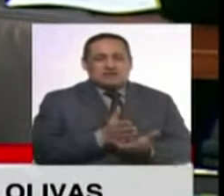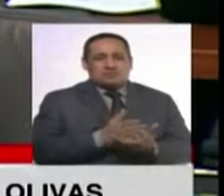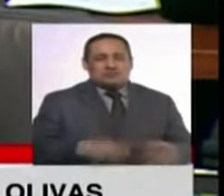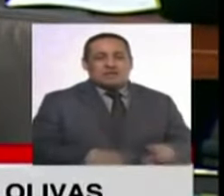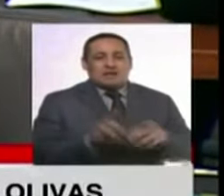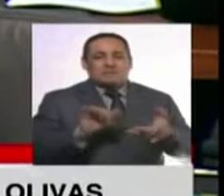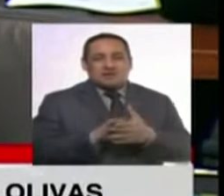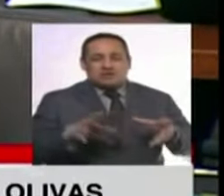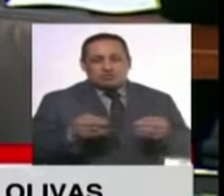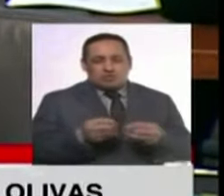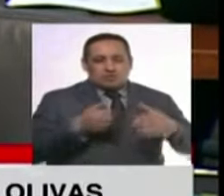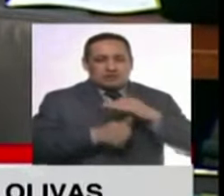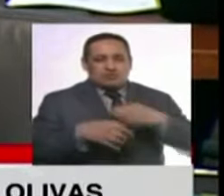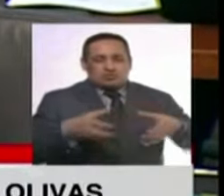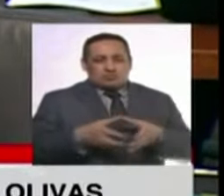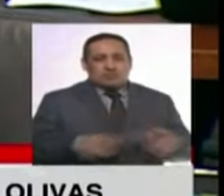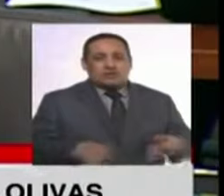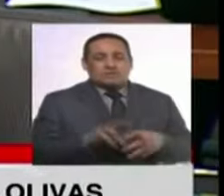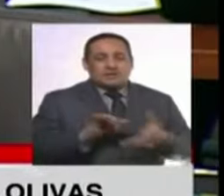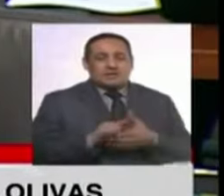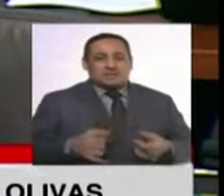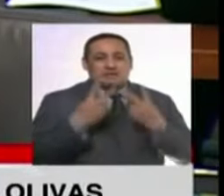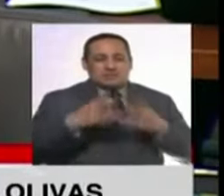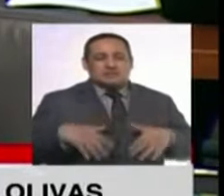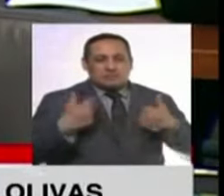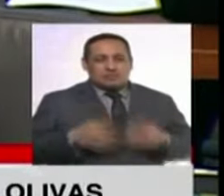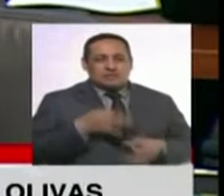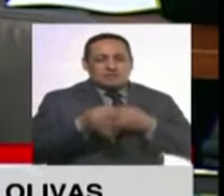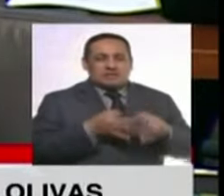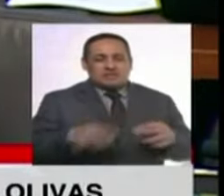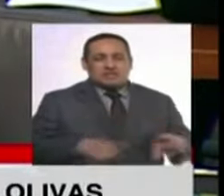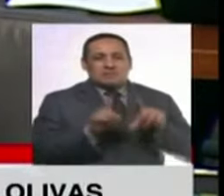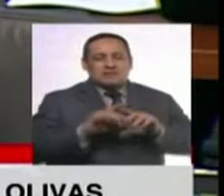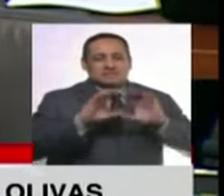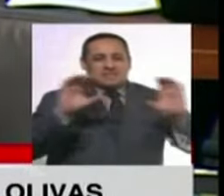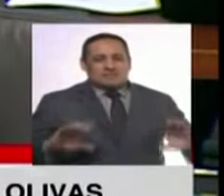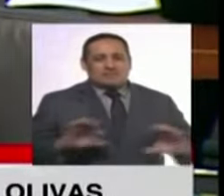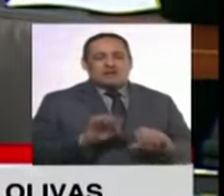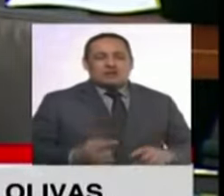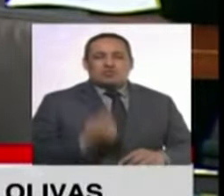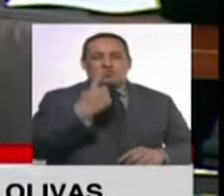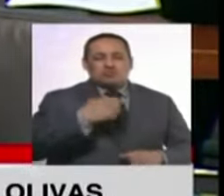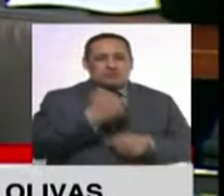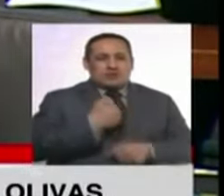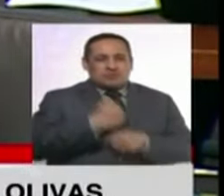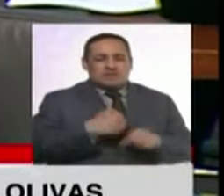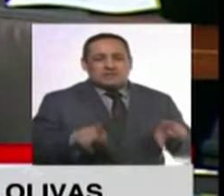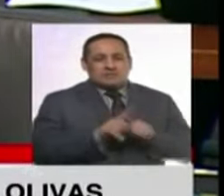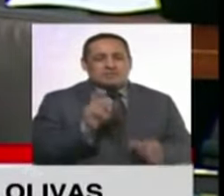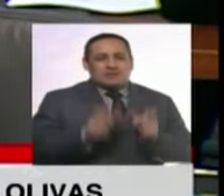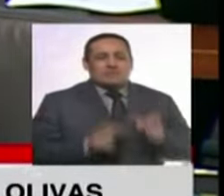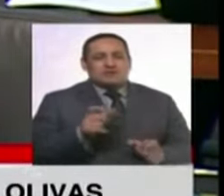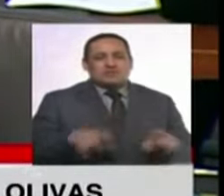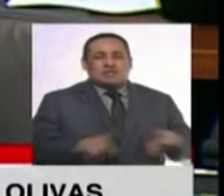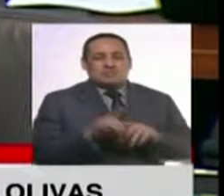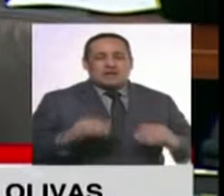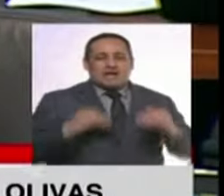en su institución Asimismo se puede advertir del certificado único laboral para personas